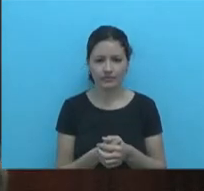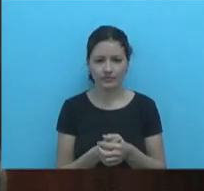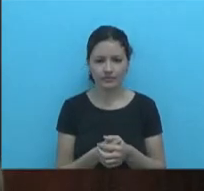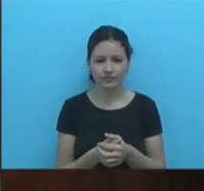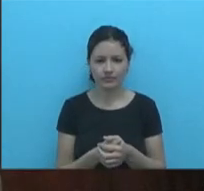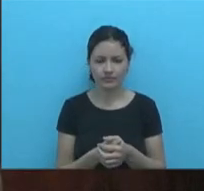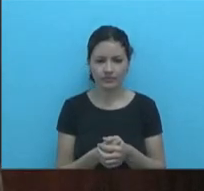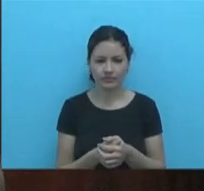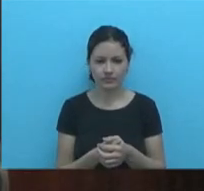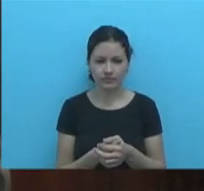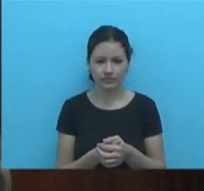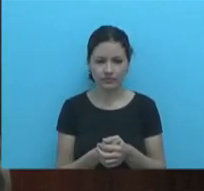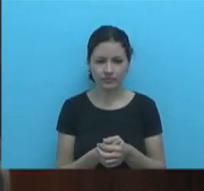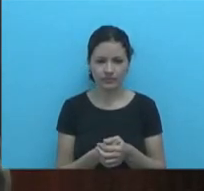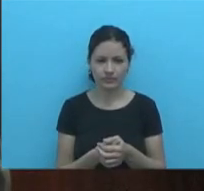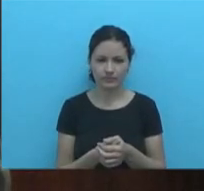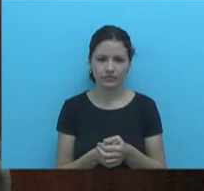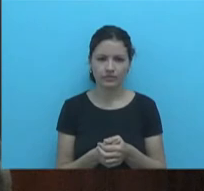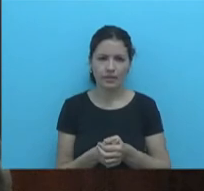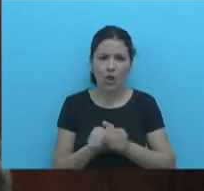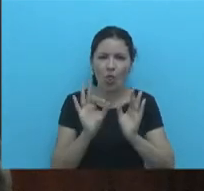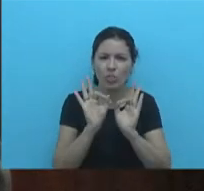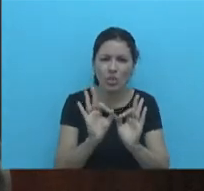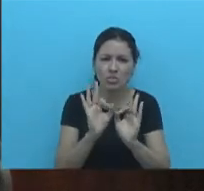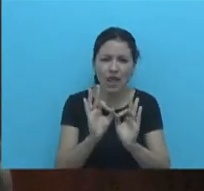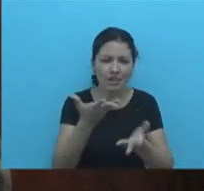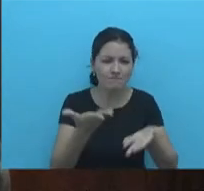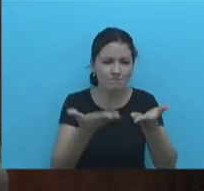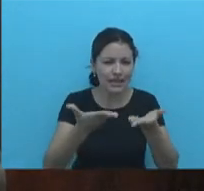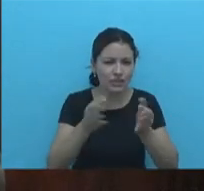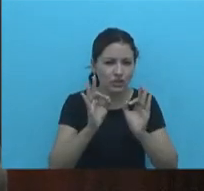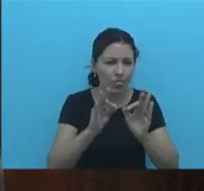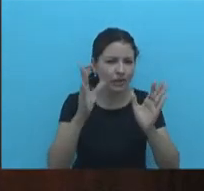una limitación, digamos, pero no algo que sea exacto.